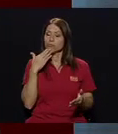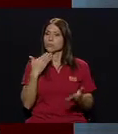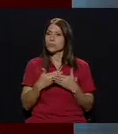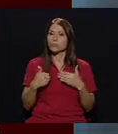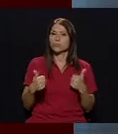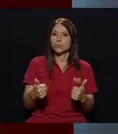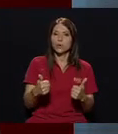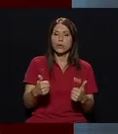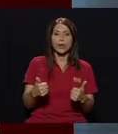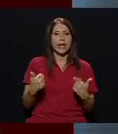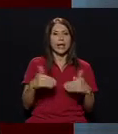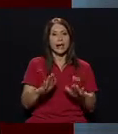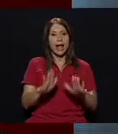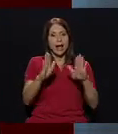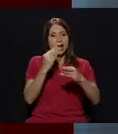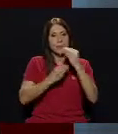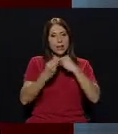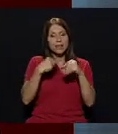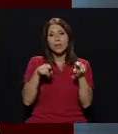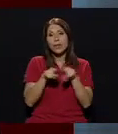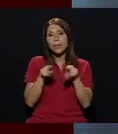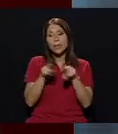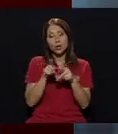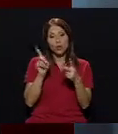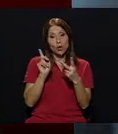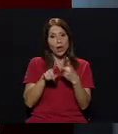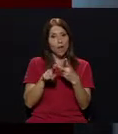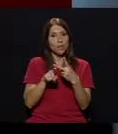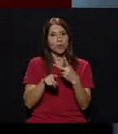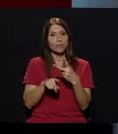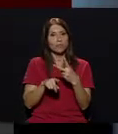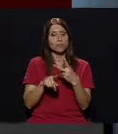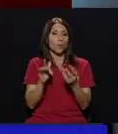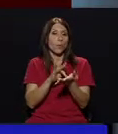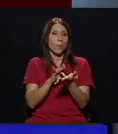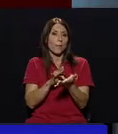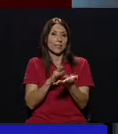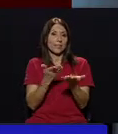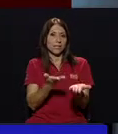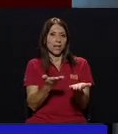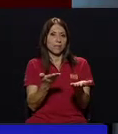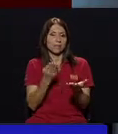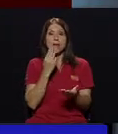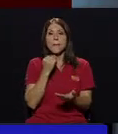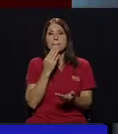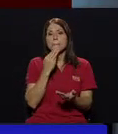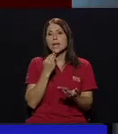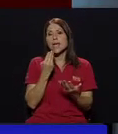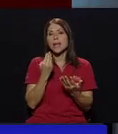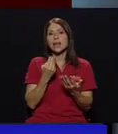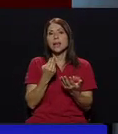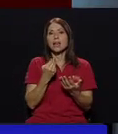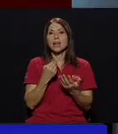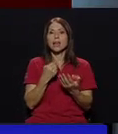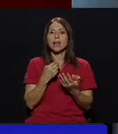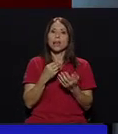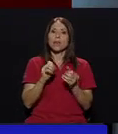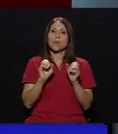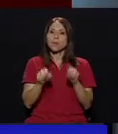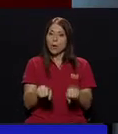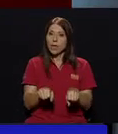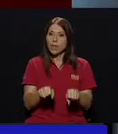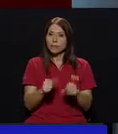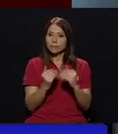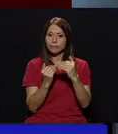entonces es un gran alimento. Y por el otro lado, bueno, la miel entonces como medicina, la miel, digamos, inhibe el crecimiento